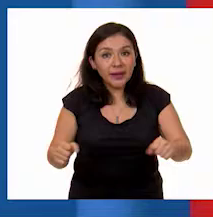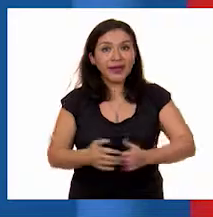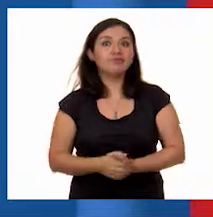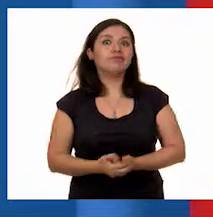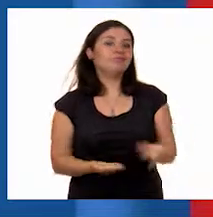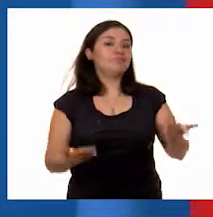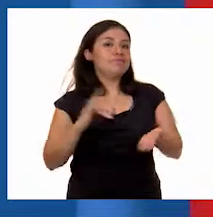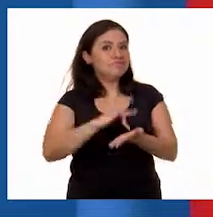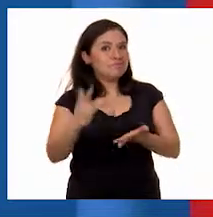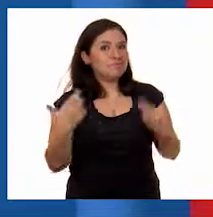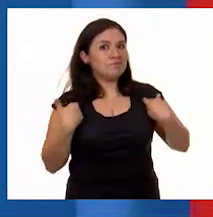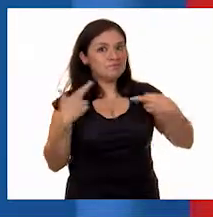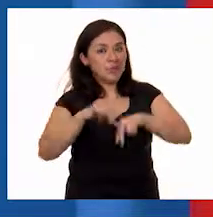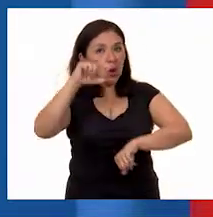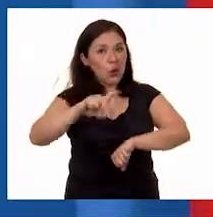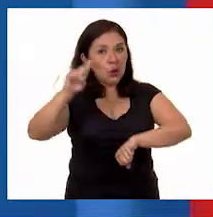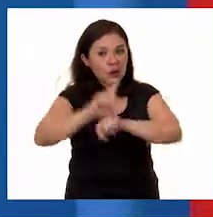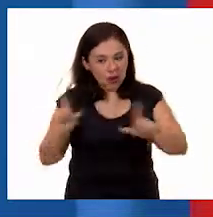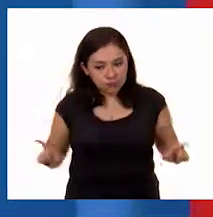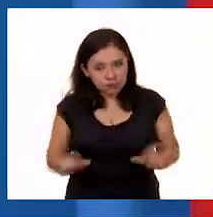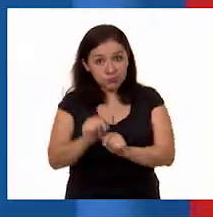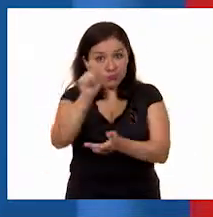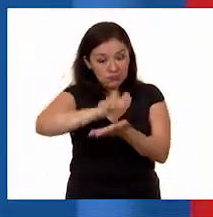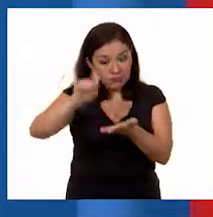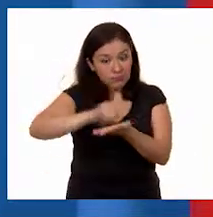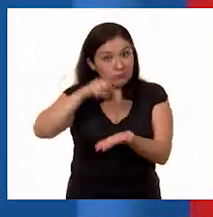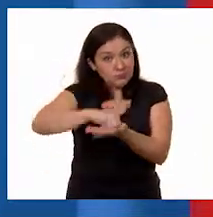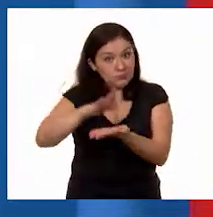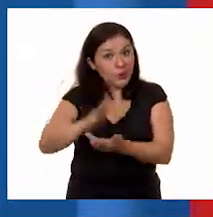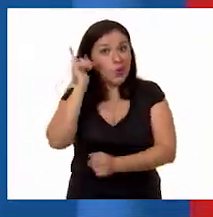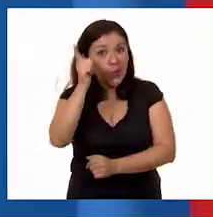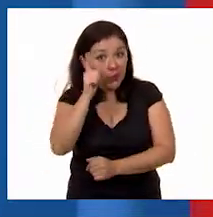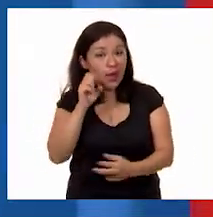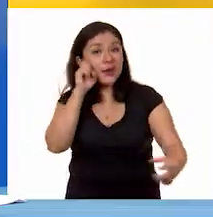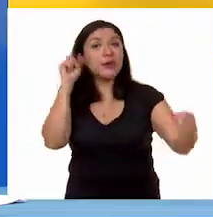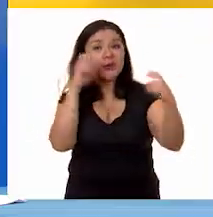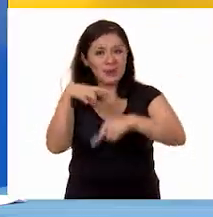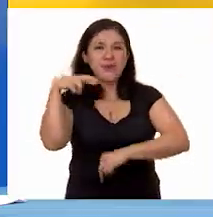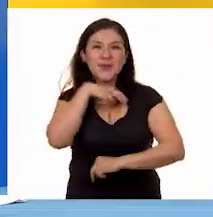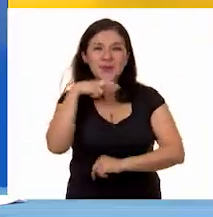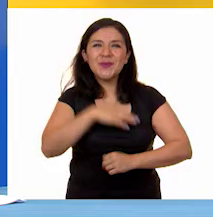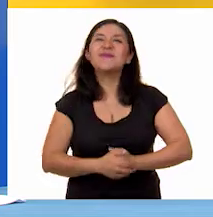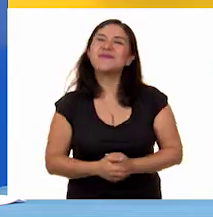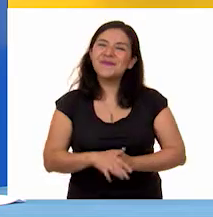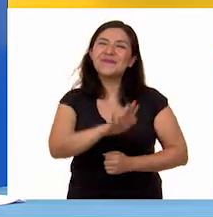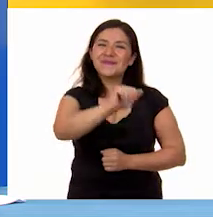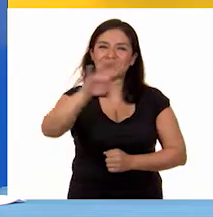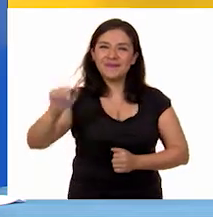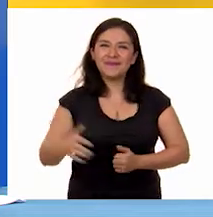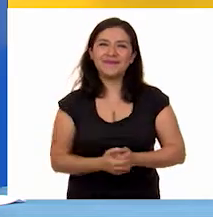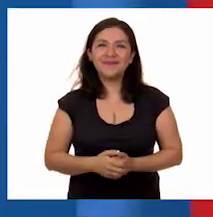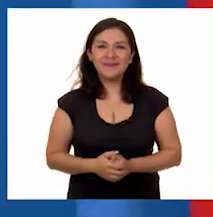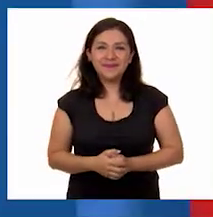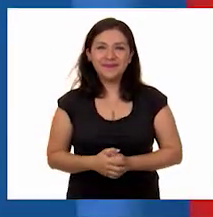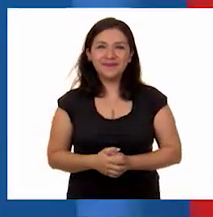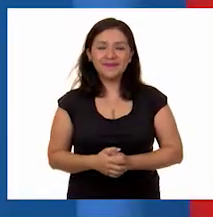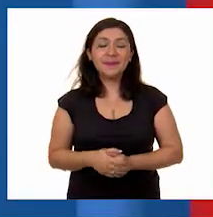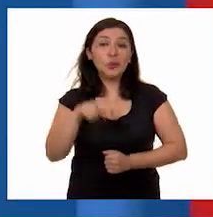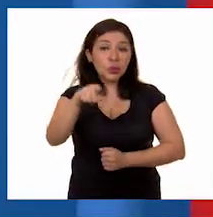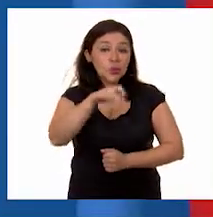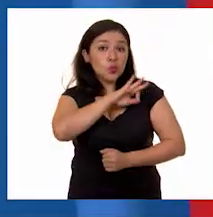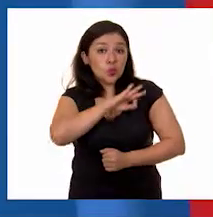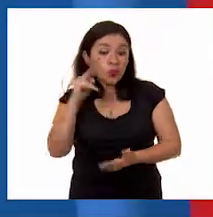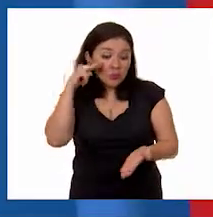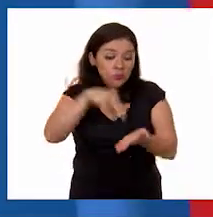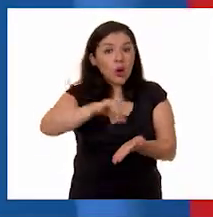Gaby, muchísimas gracias por este recuento. Espero que hayan tomado nota y nos vemos por aquí muy pronto. Hasta pronto, María. Si te